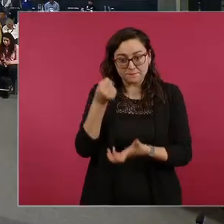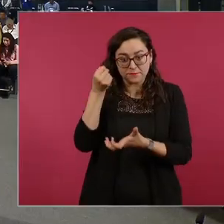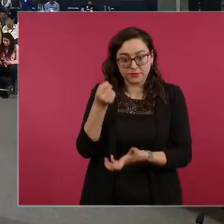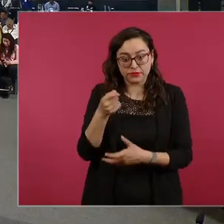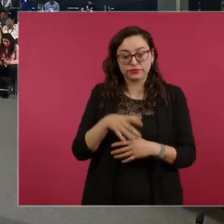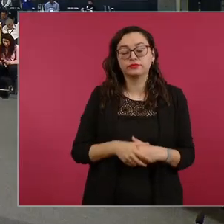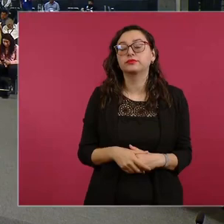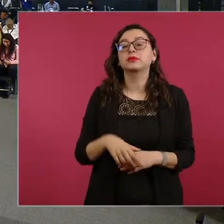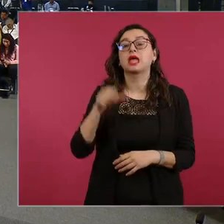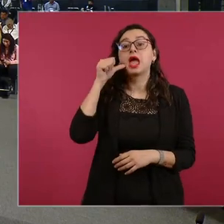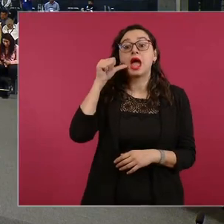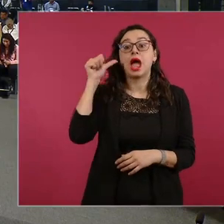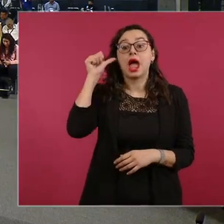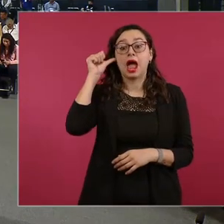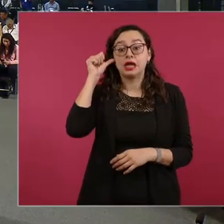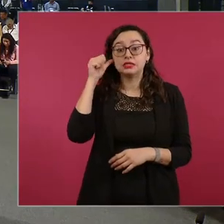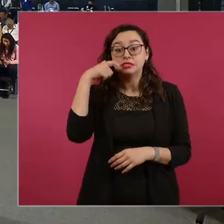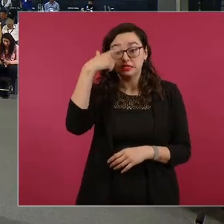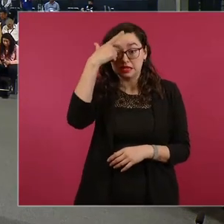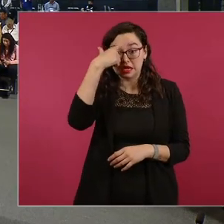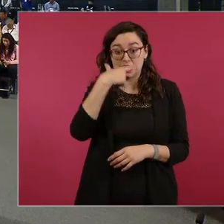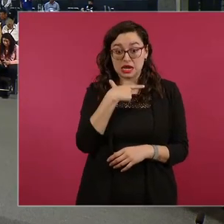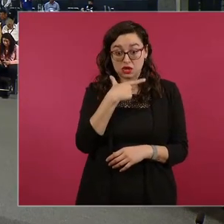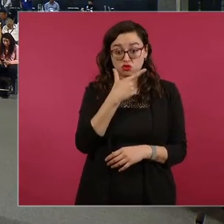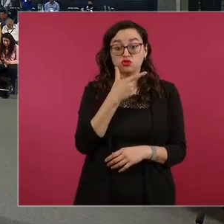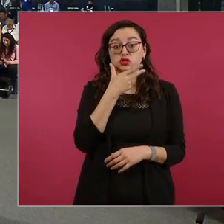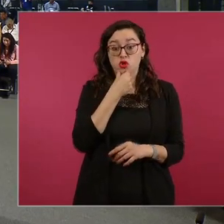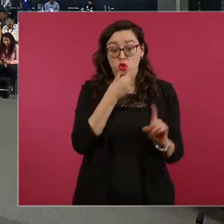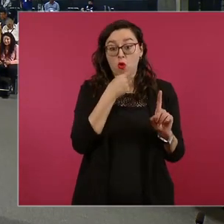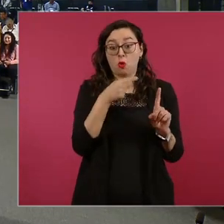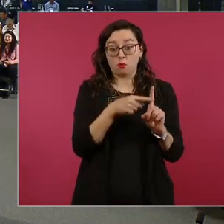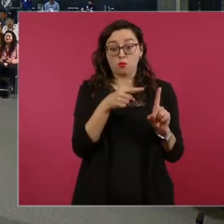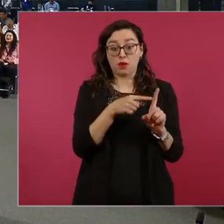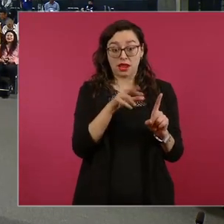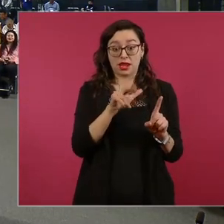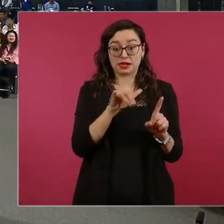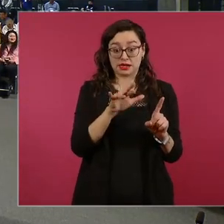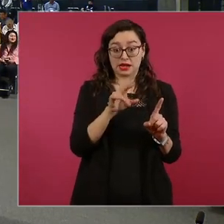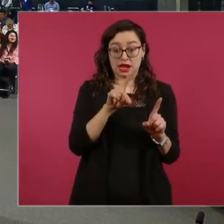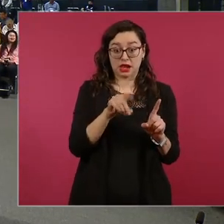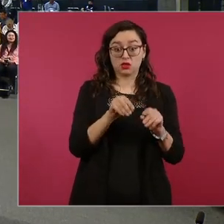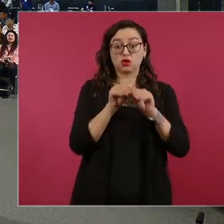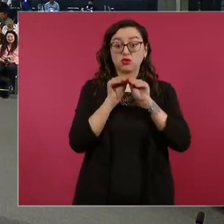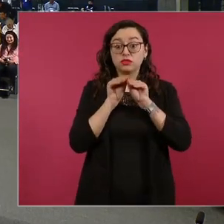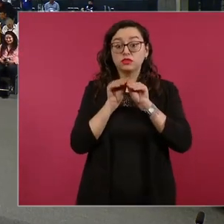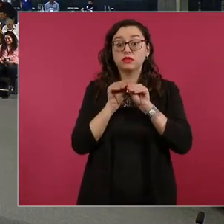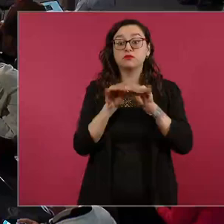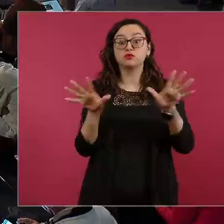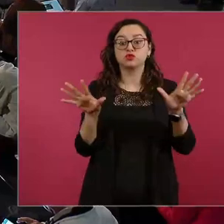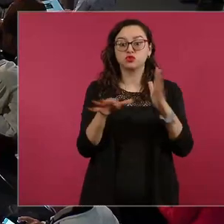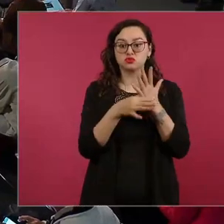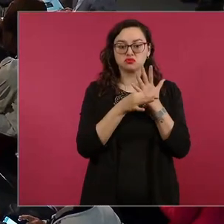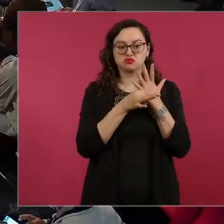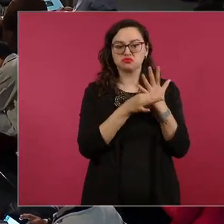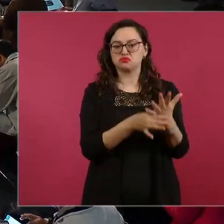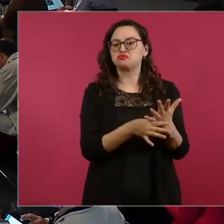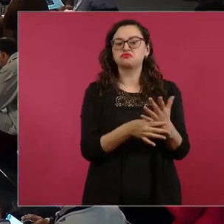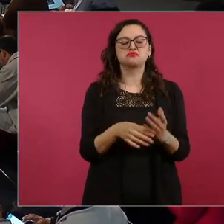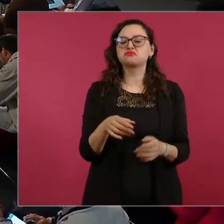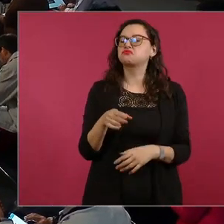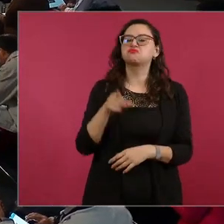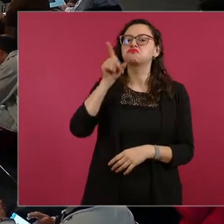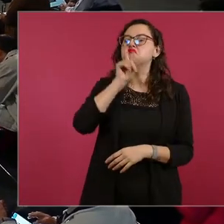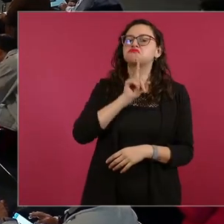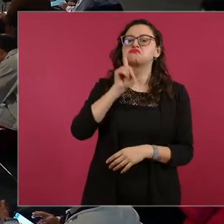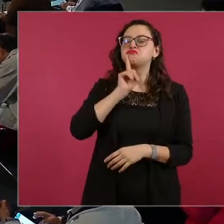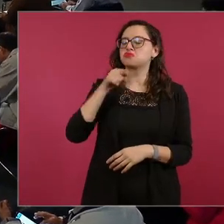empresario ayer por la noche, no sé si lo vio, hay un video que publicó ayer por la noche donde mencionaba que eran mentiras el tema de la cuestión